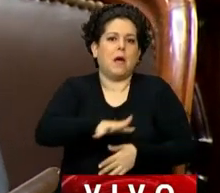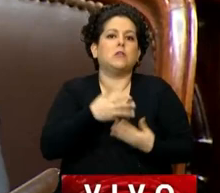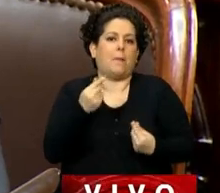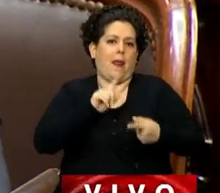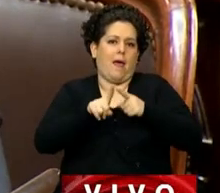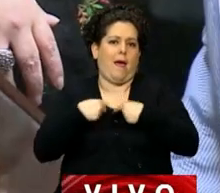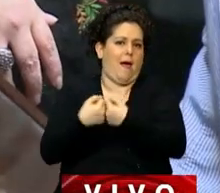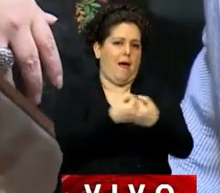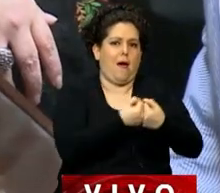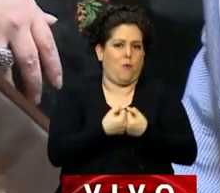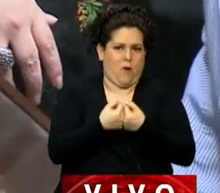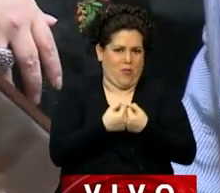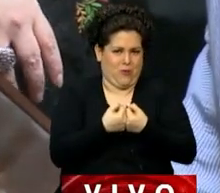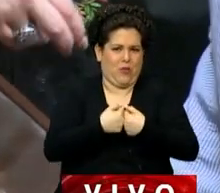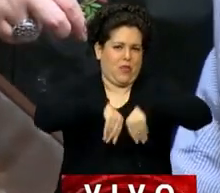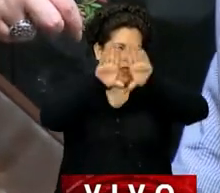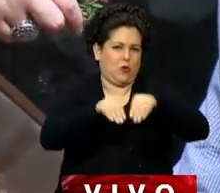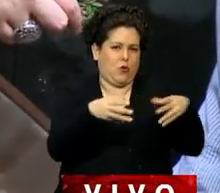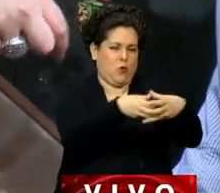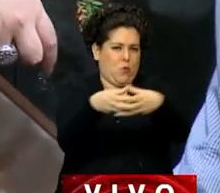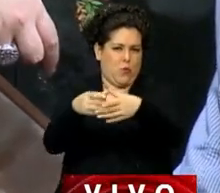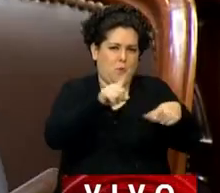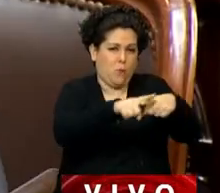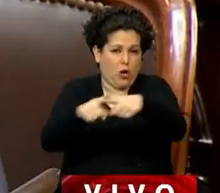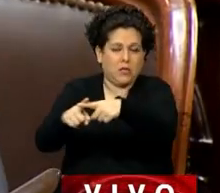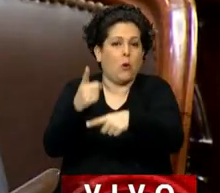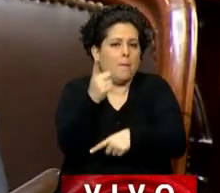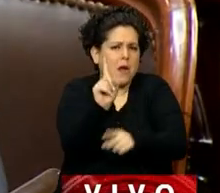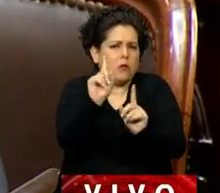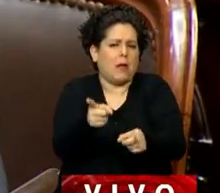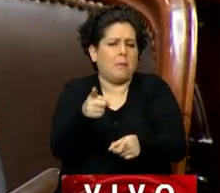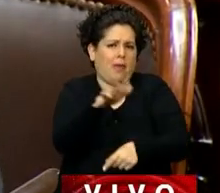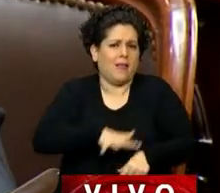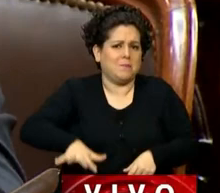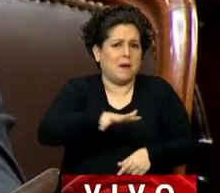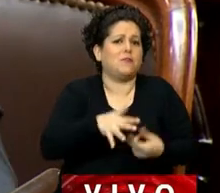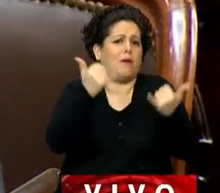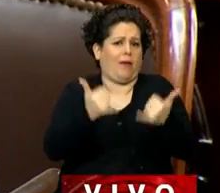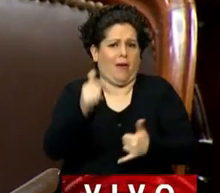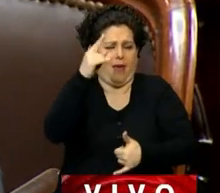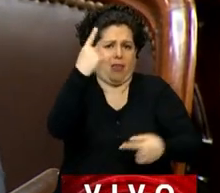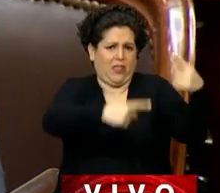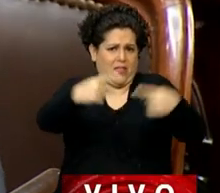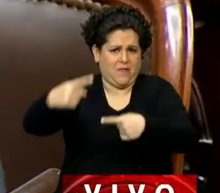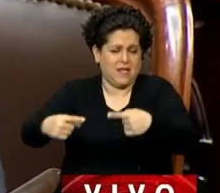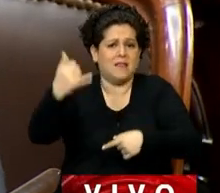distintas fuerzas, pero también es el espacio de las diferencias. Hay en estas tribunas